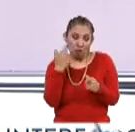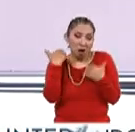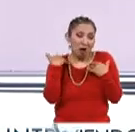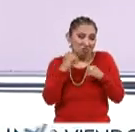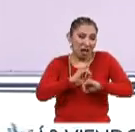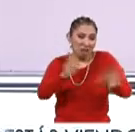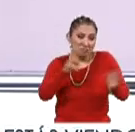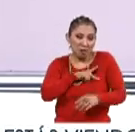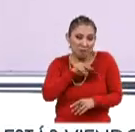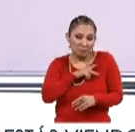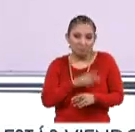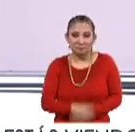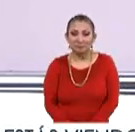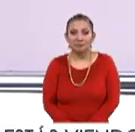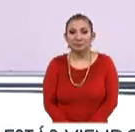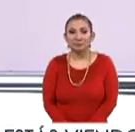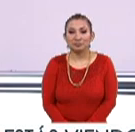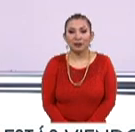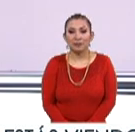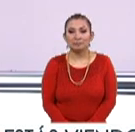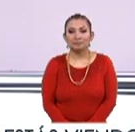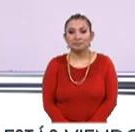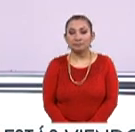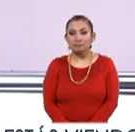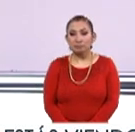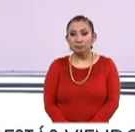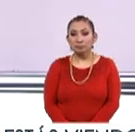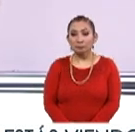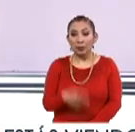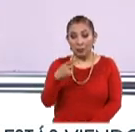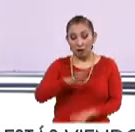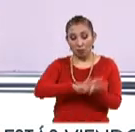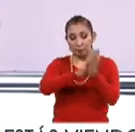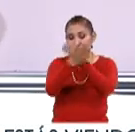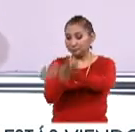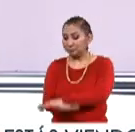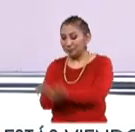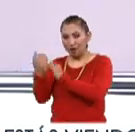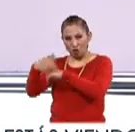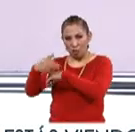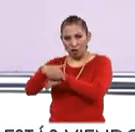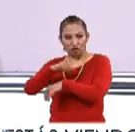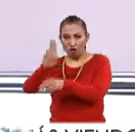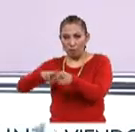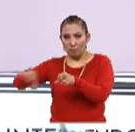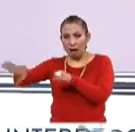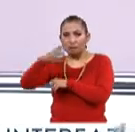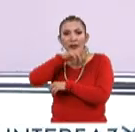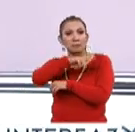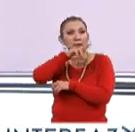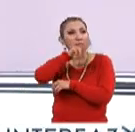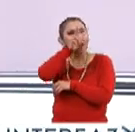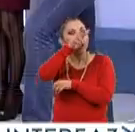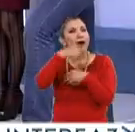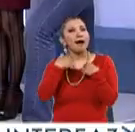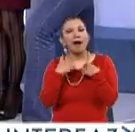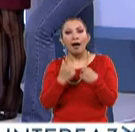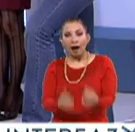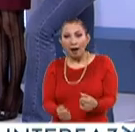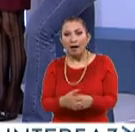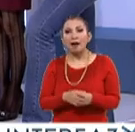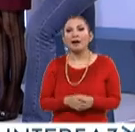puedo, sin problema, ¿no? Pero claro, si lo pasamos a base 10, se entiende rapidísimo y